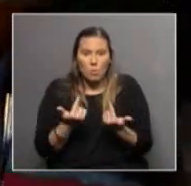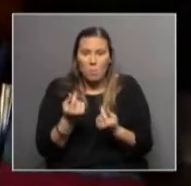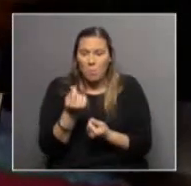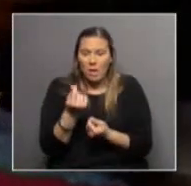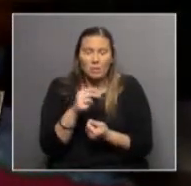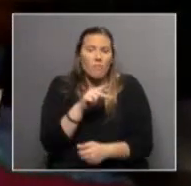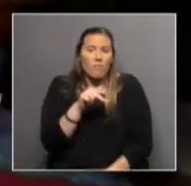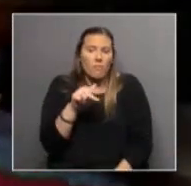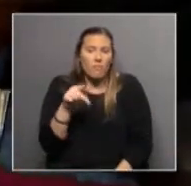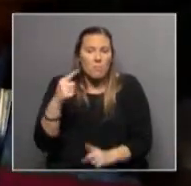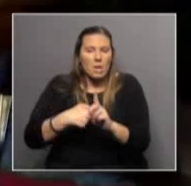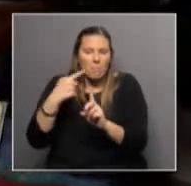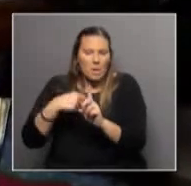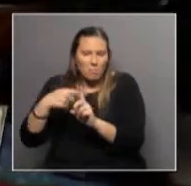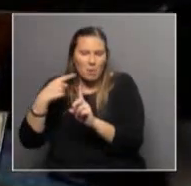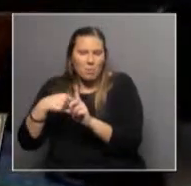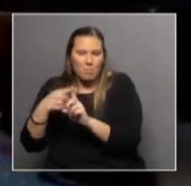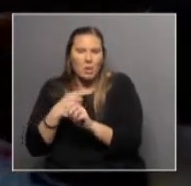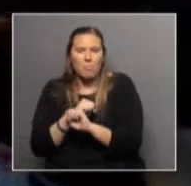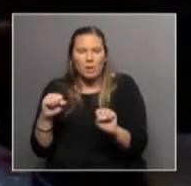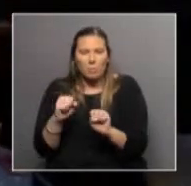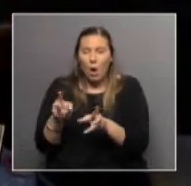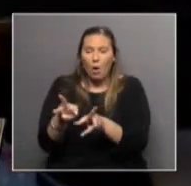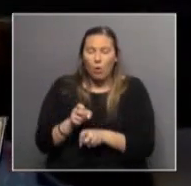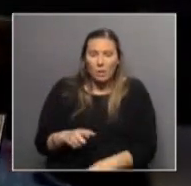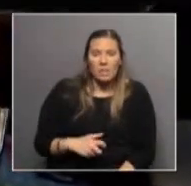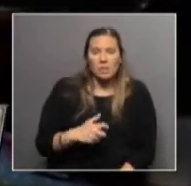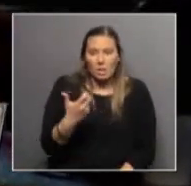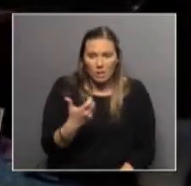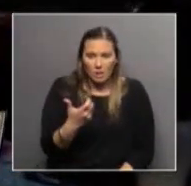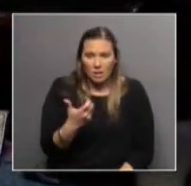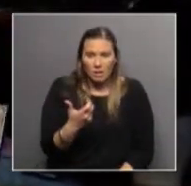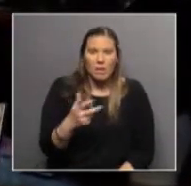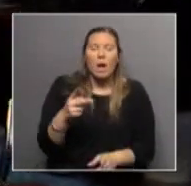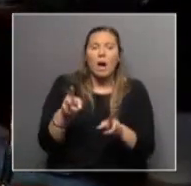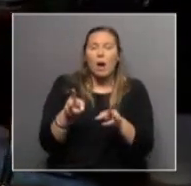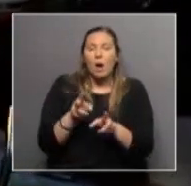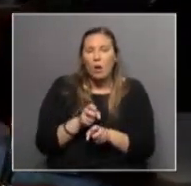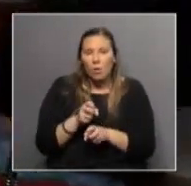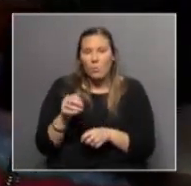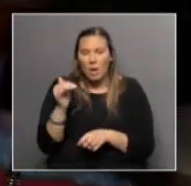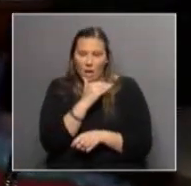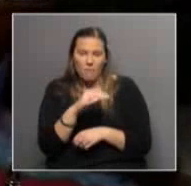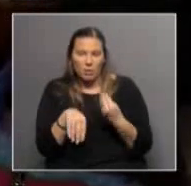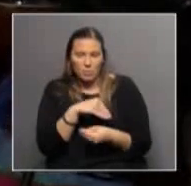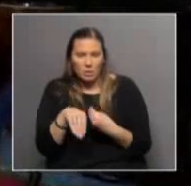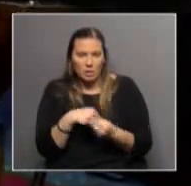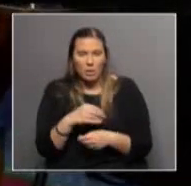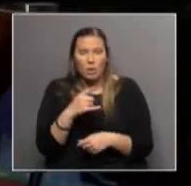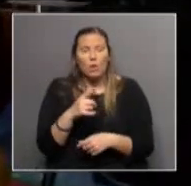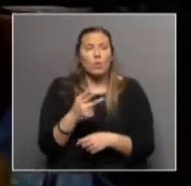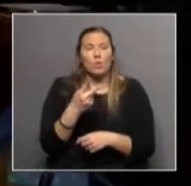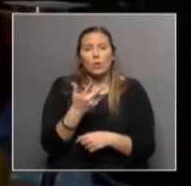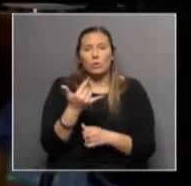plata fija todos los meses, ¿me entendés?, para administrar. Se cobran la tarjeta, cobran la asignación, ¿me entendés?, y les dura 2 o 3 días,